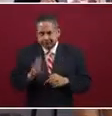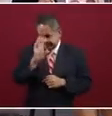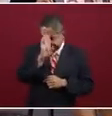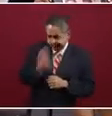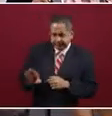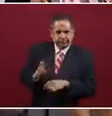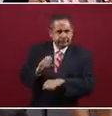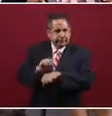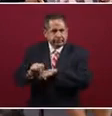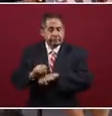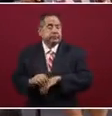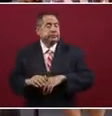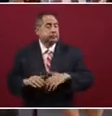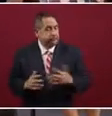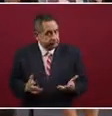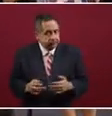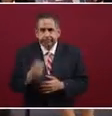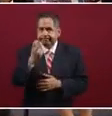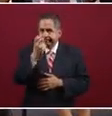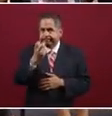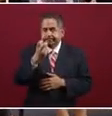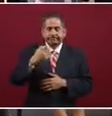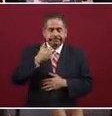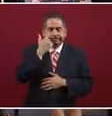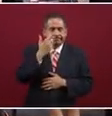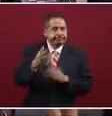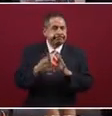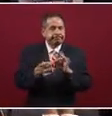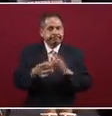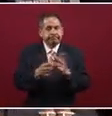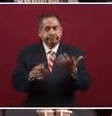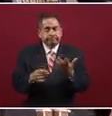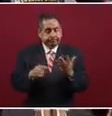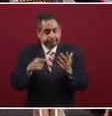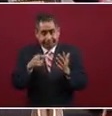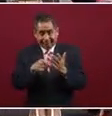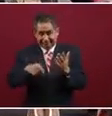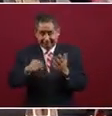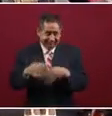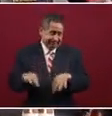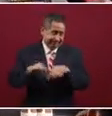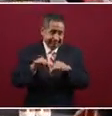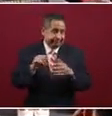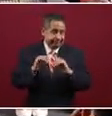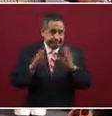Estados Unidos. Entonces, lo que queremos es esto, este punto que para nosotros es obvio,